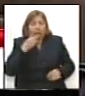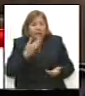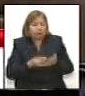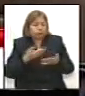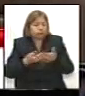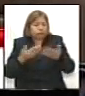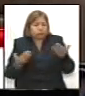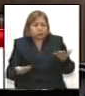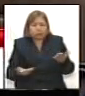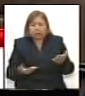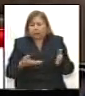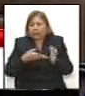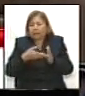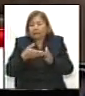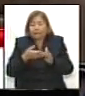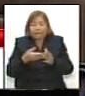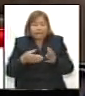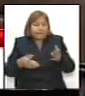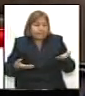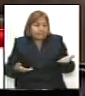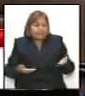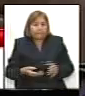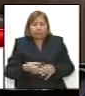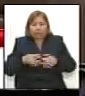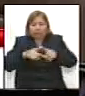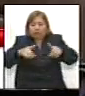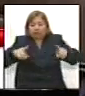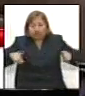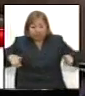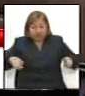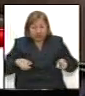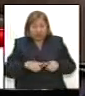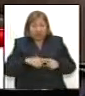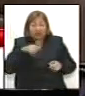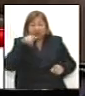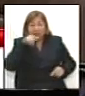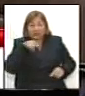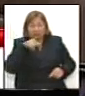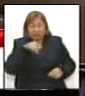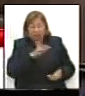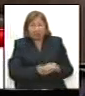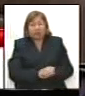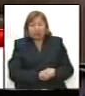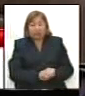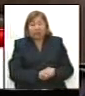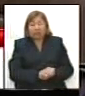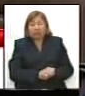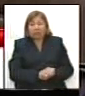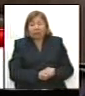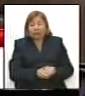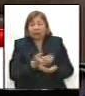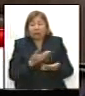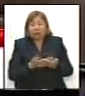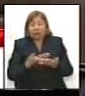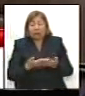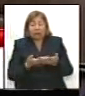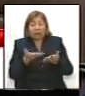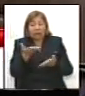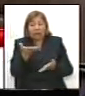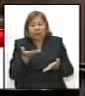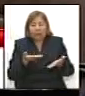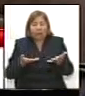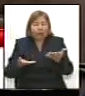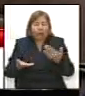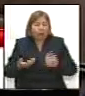un cañón en medio del desierto, ahí donde la asociación promueve una expedición al lugar invitando a